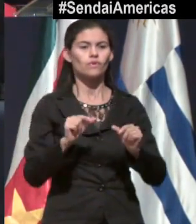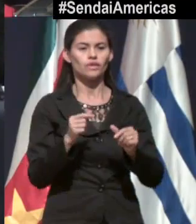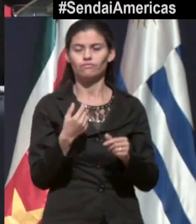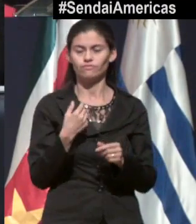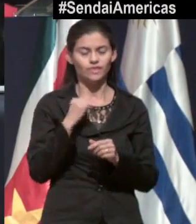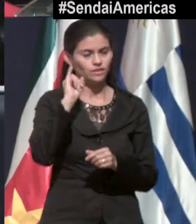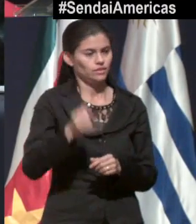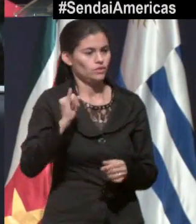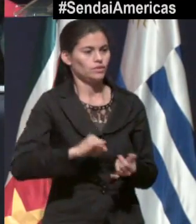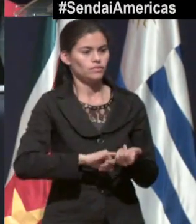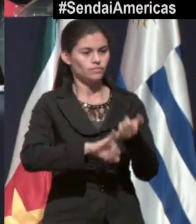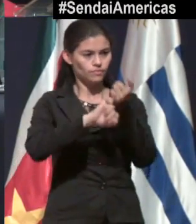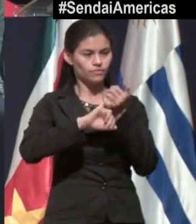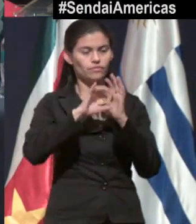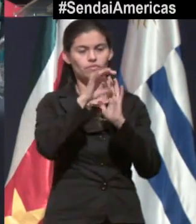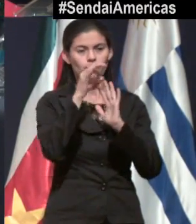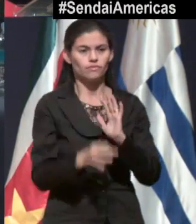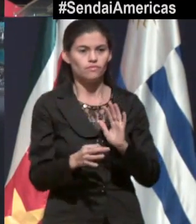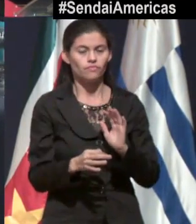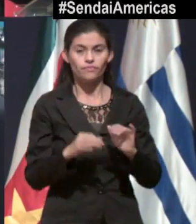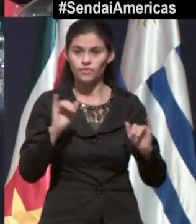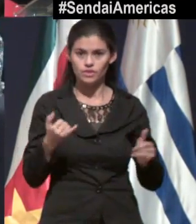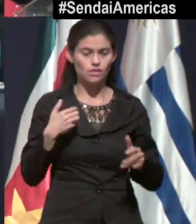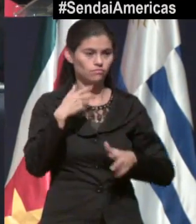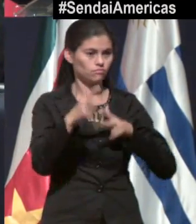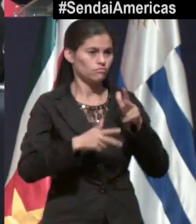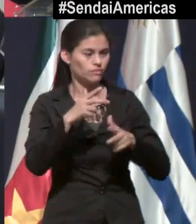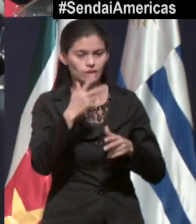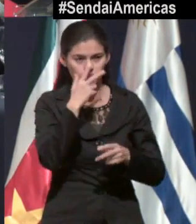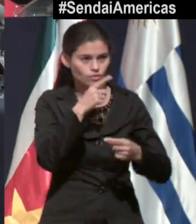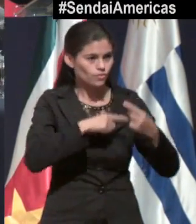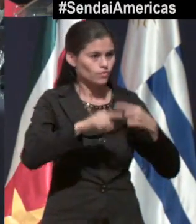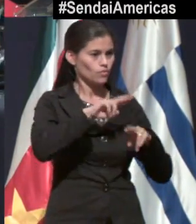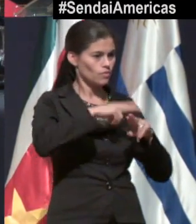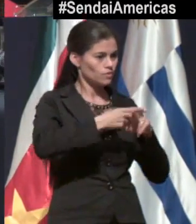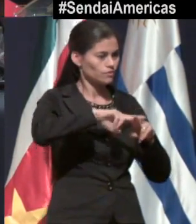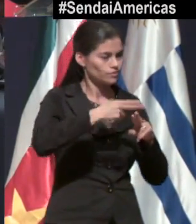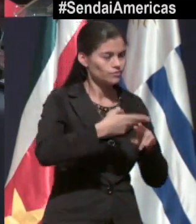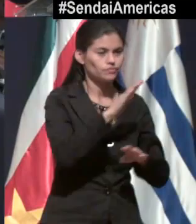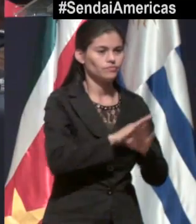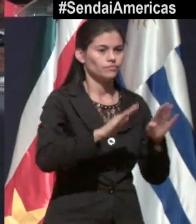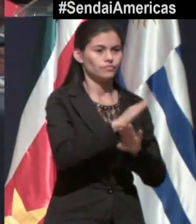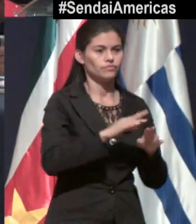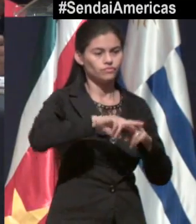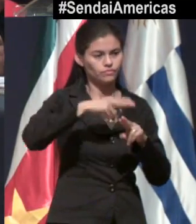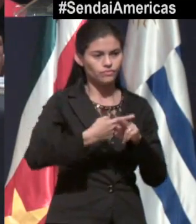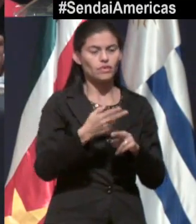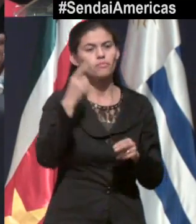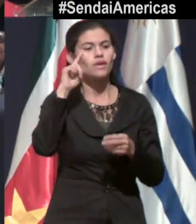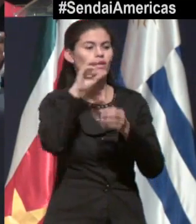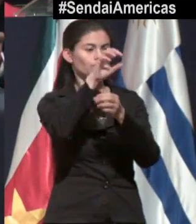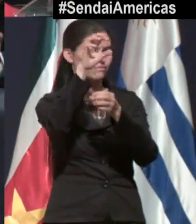inclaudicable, tal como lo hiciéramos en una oportunidad de coorganizar y convocar la primera sesión de la Plataforma